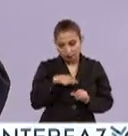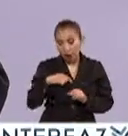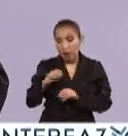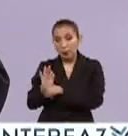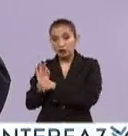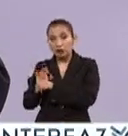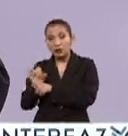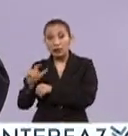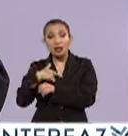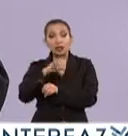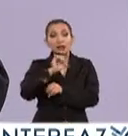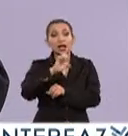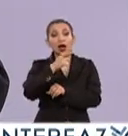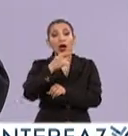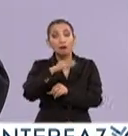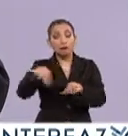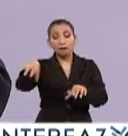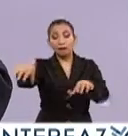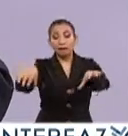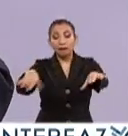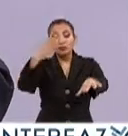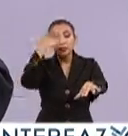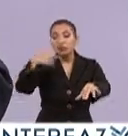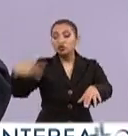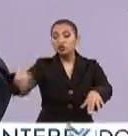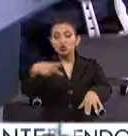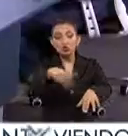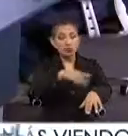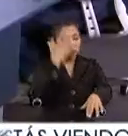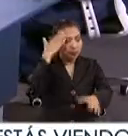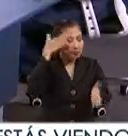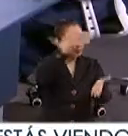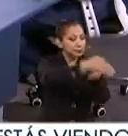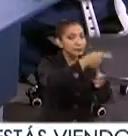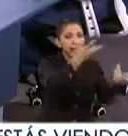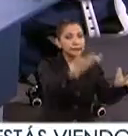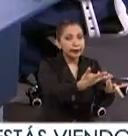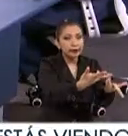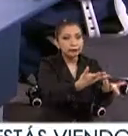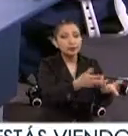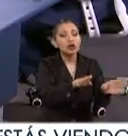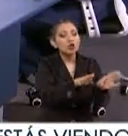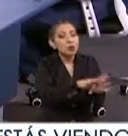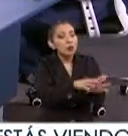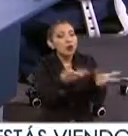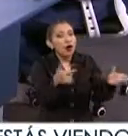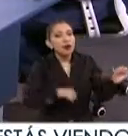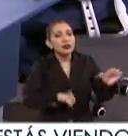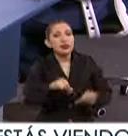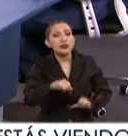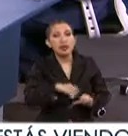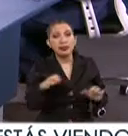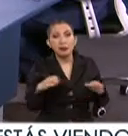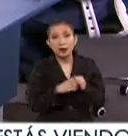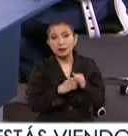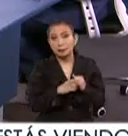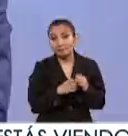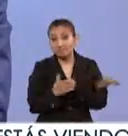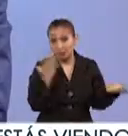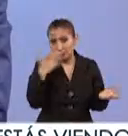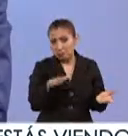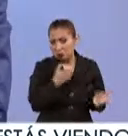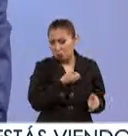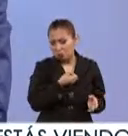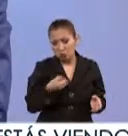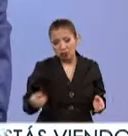la Secretaría de Gobernación, pero todos sabemos perfectamente que ya tenemos que ir ahí, qué tenemos que hacer y cómo debemos de actuar ante una emergencia de esas. Entonces,